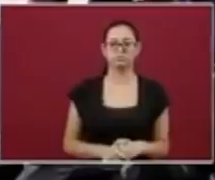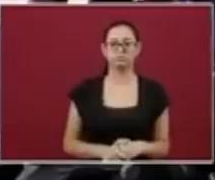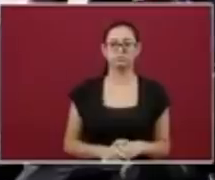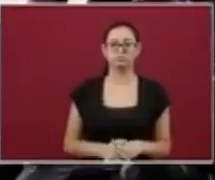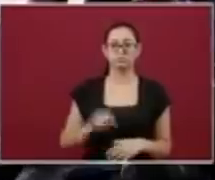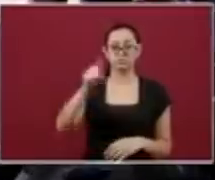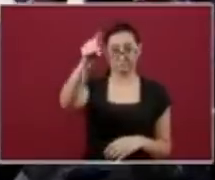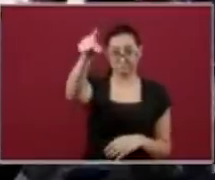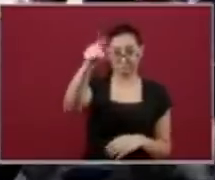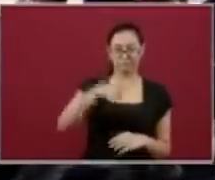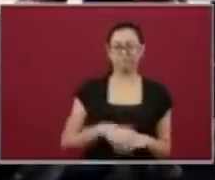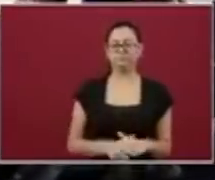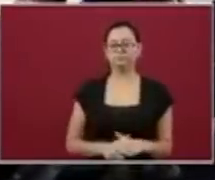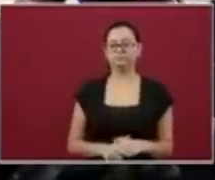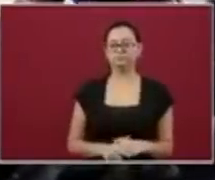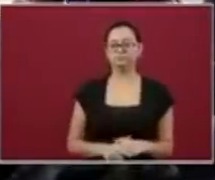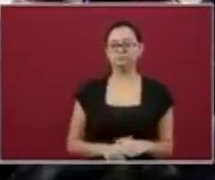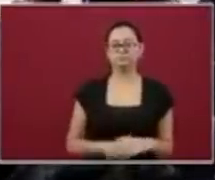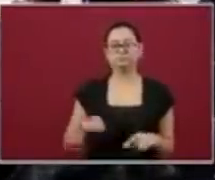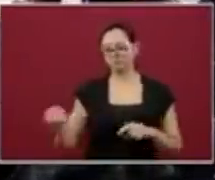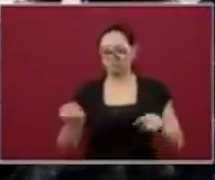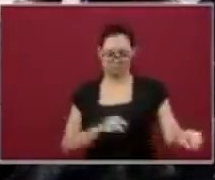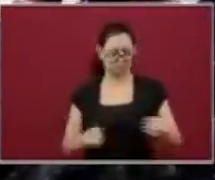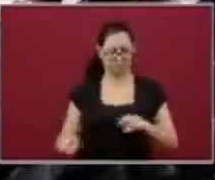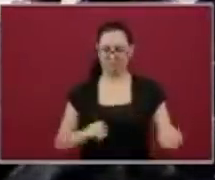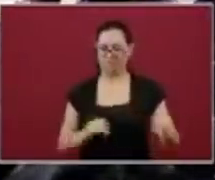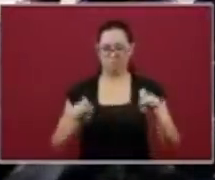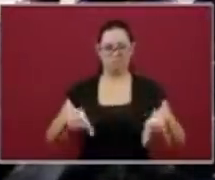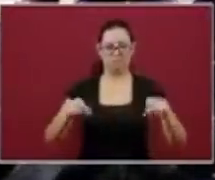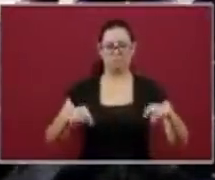A ver allá, para variarle, ¿no?